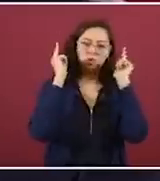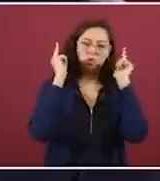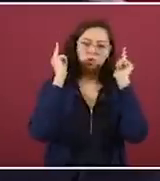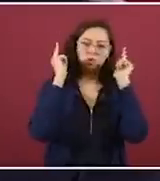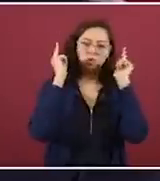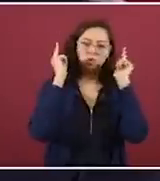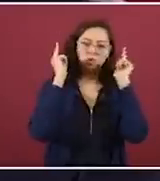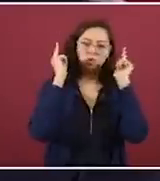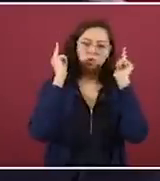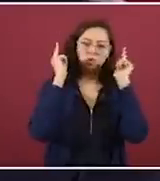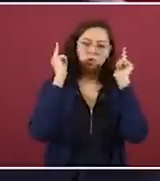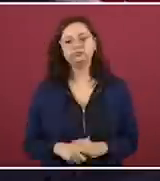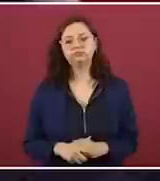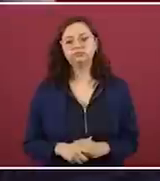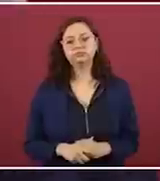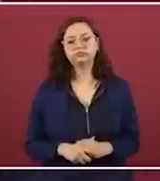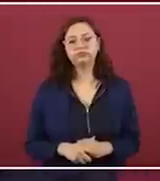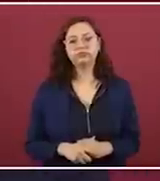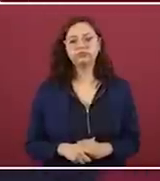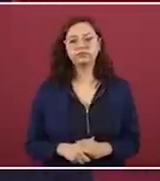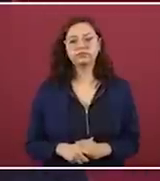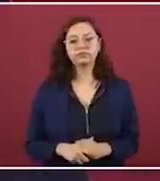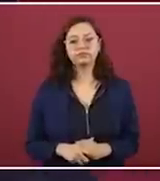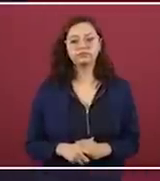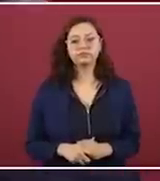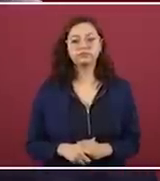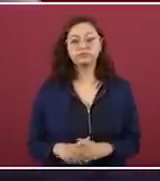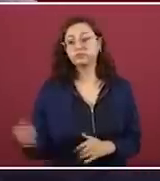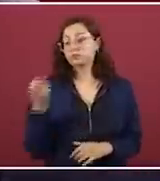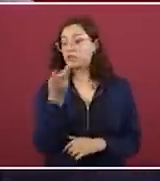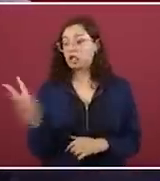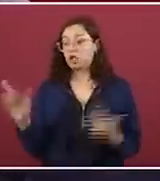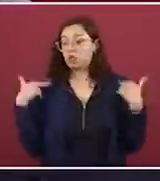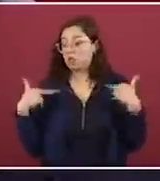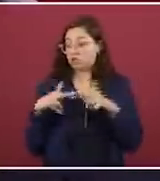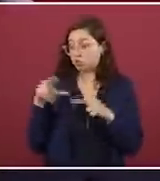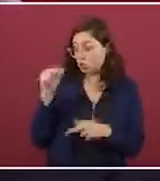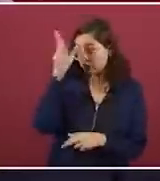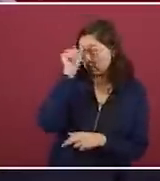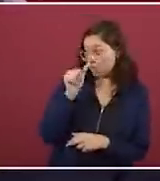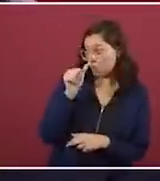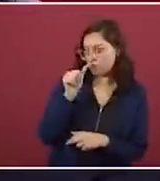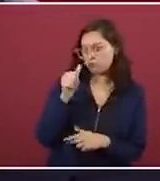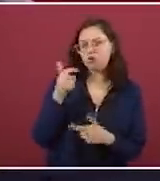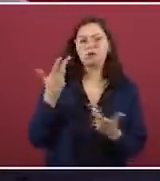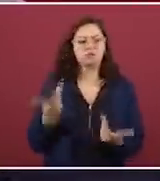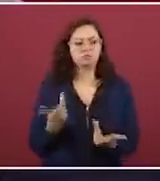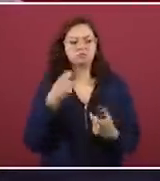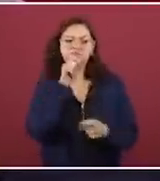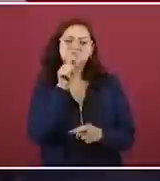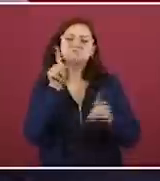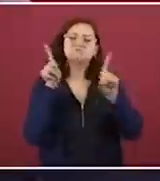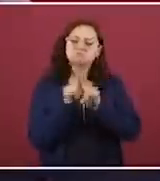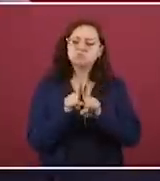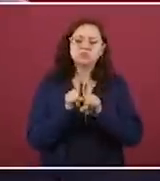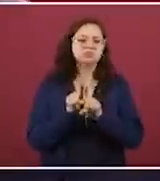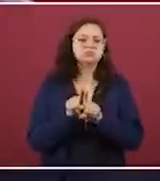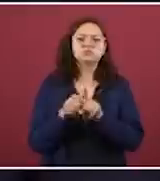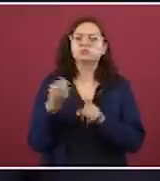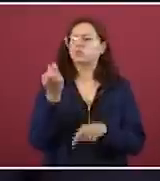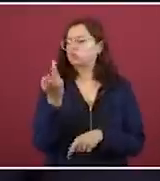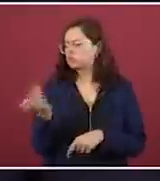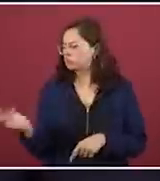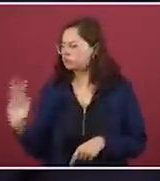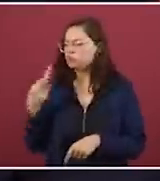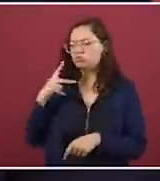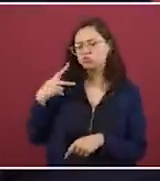suceda y si no están conformes los maestros, pues también lo mismo, tienen